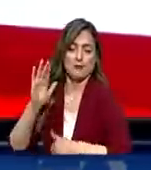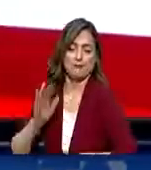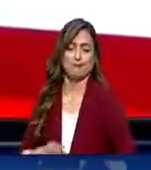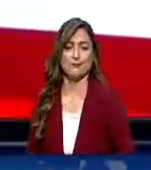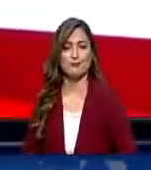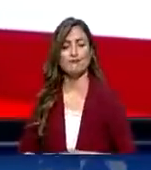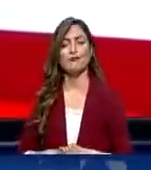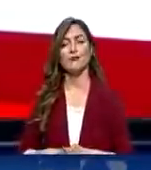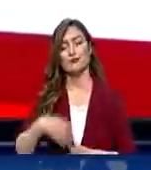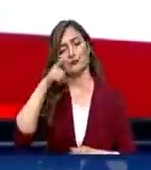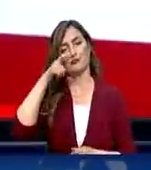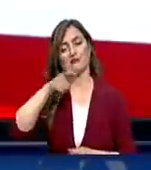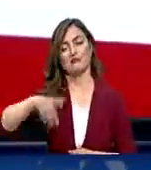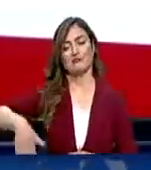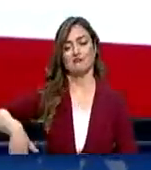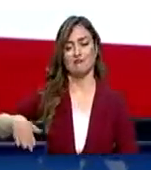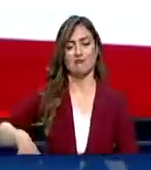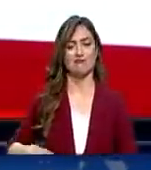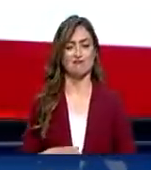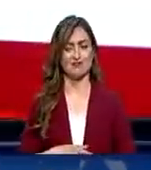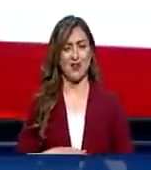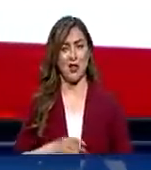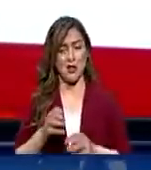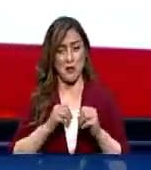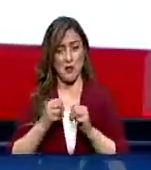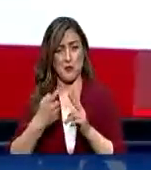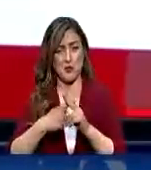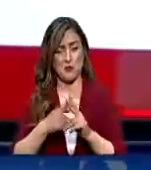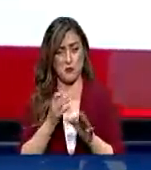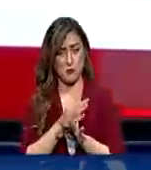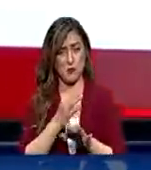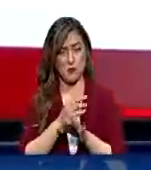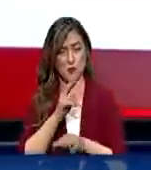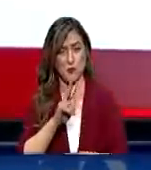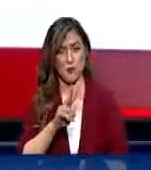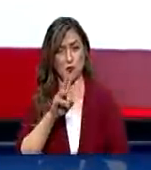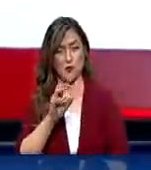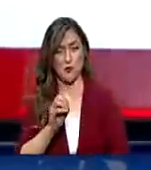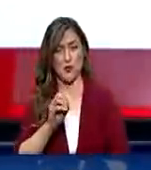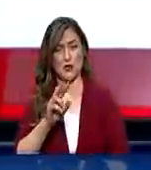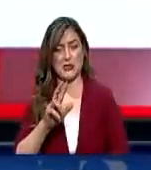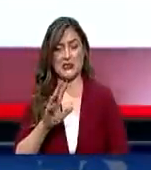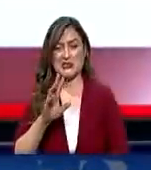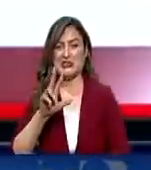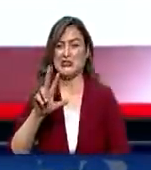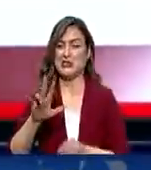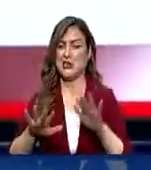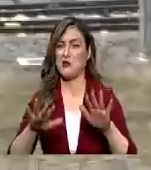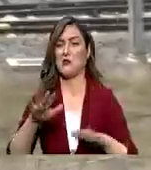actuales retrasos, es difícil que el metro empiece a operar en por lo menos 18 meses.